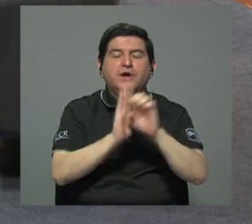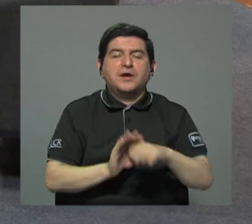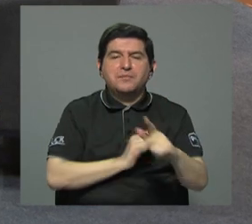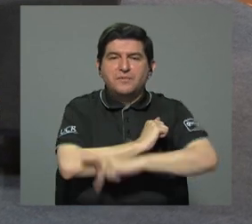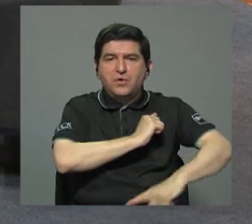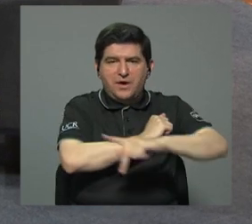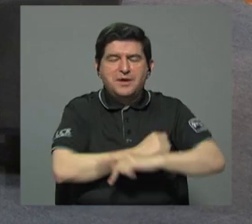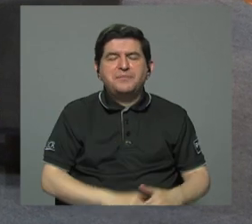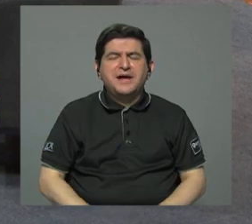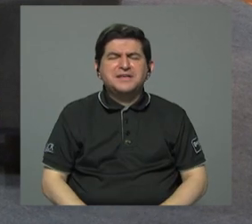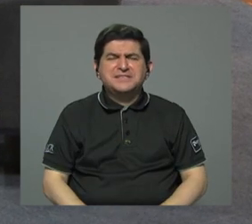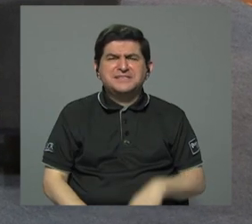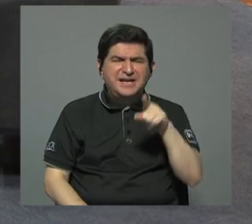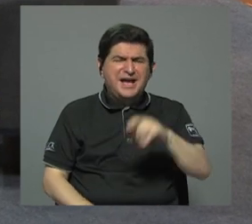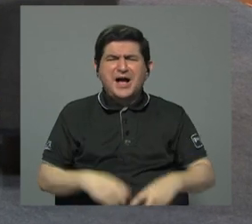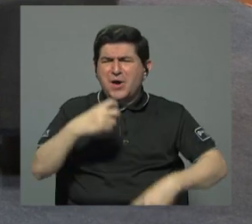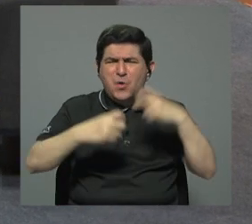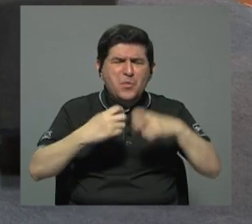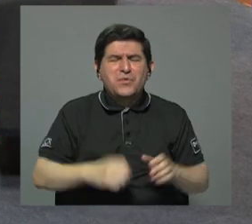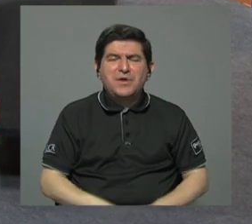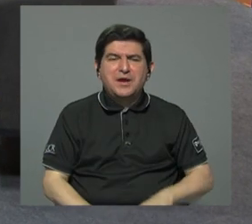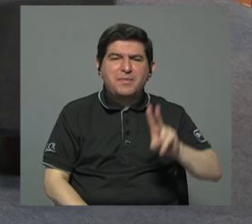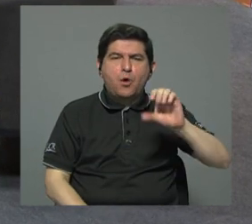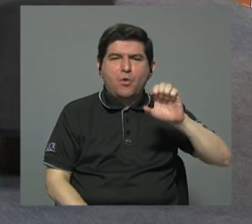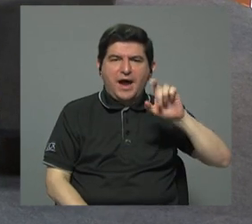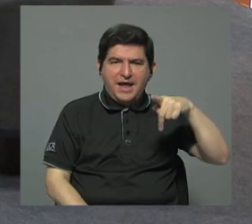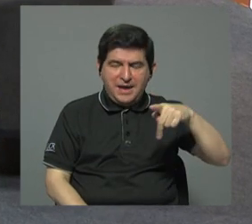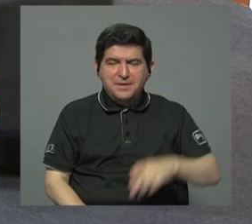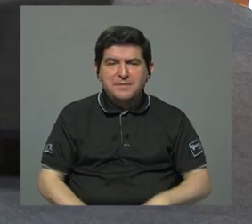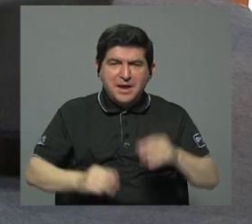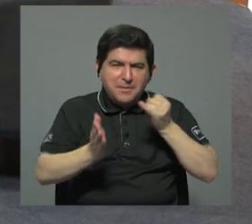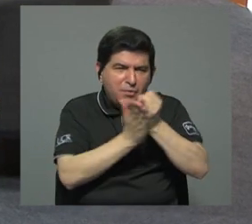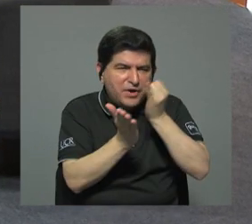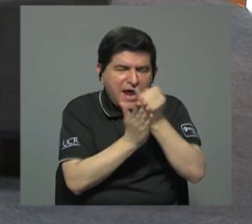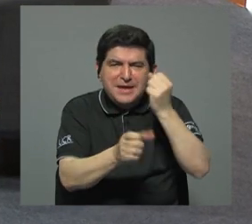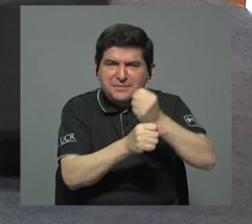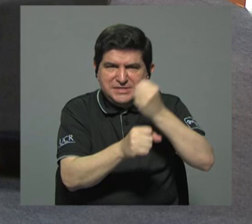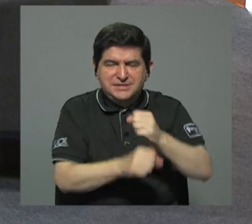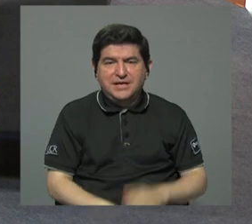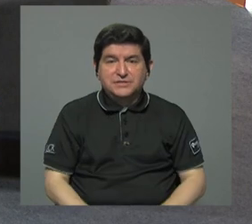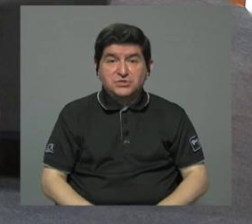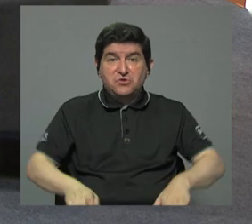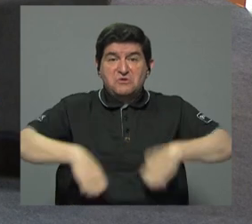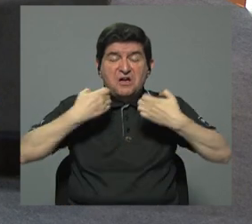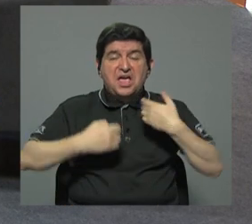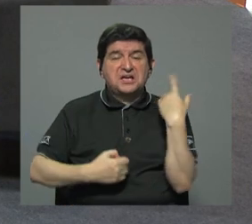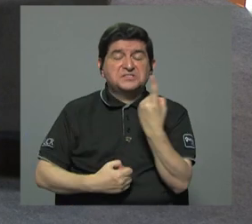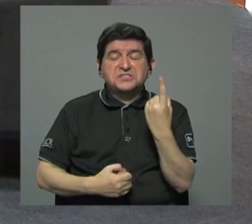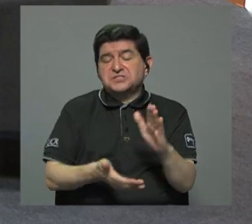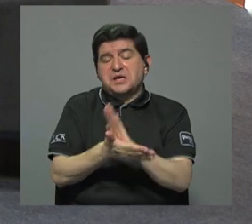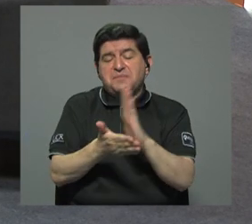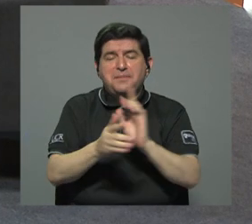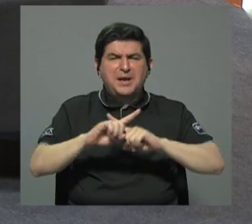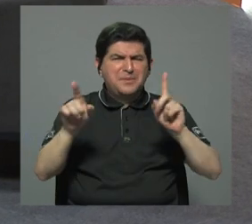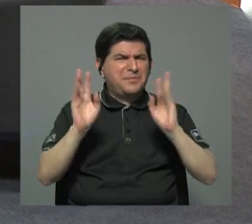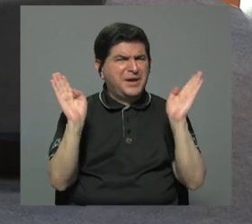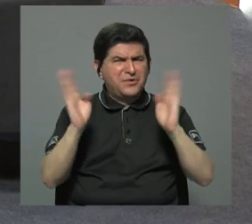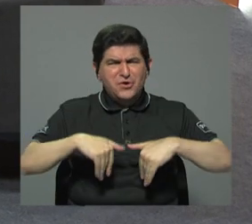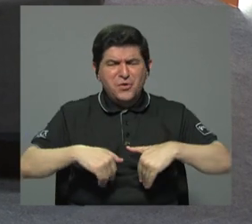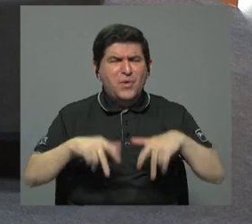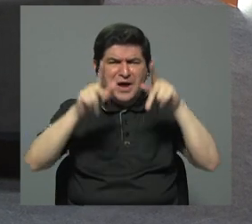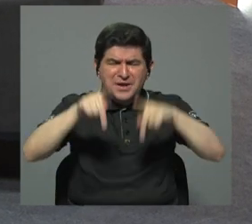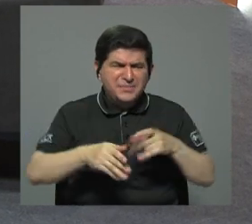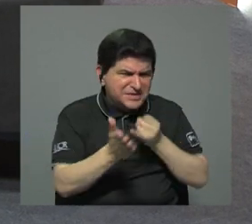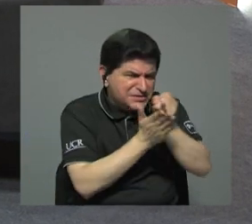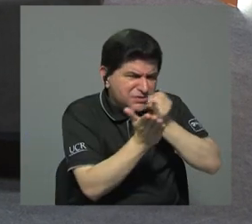escándalo de la UCAEP porque se quiere fortalecer la inspección de trabajo, que existe en el papel, existe en decorativo, pero no hay inspectores de trabajo realmente que hagan cumplir la